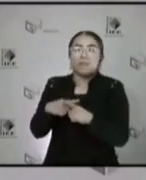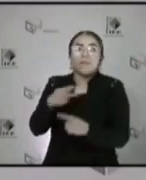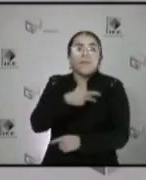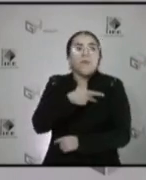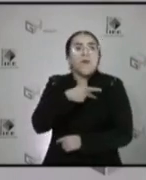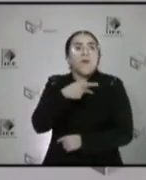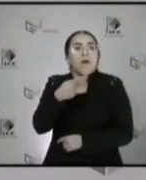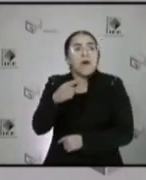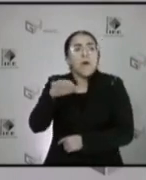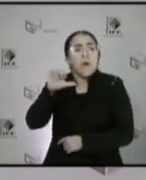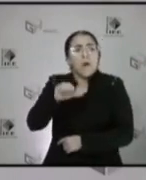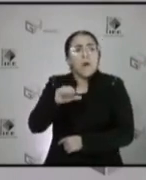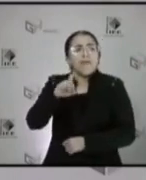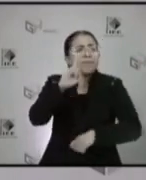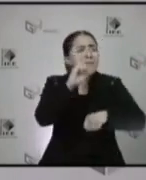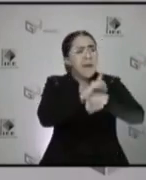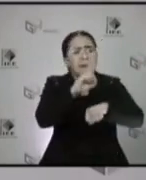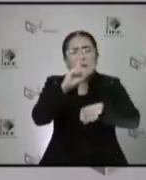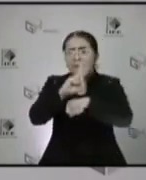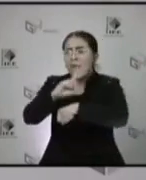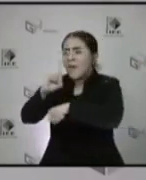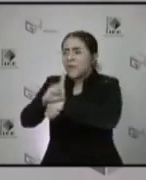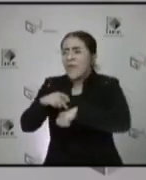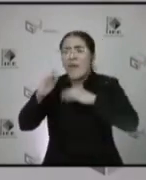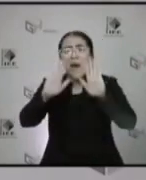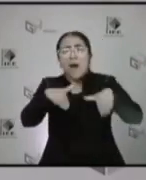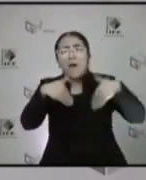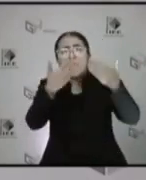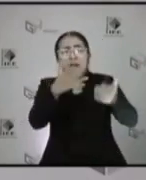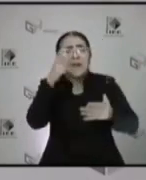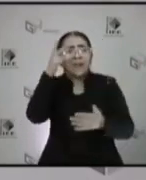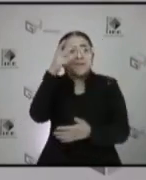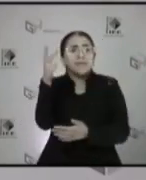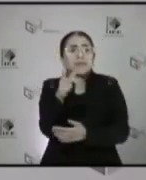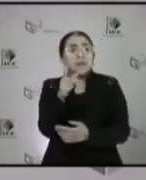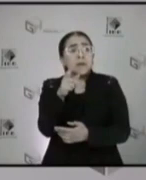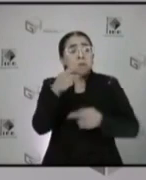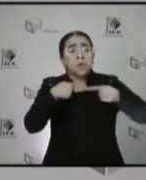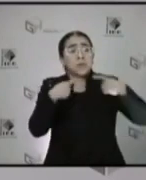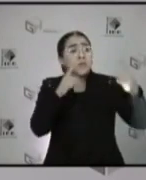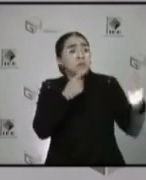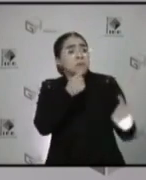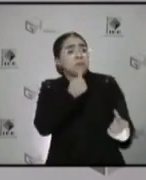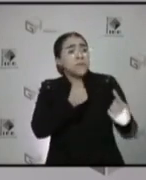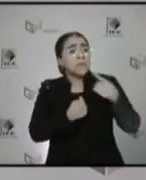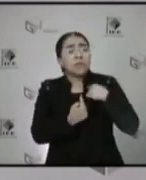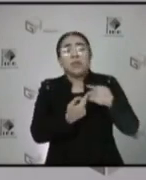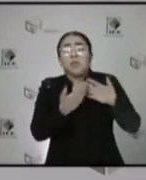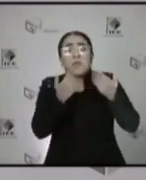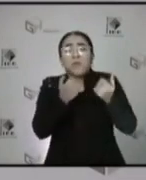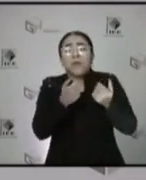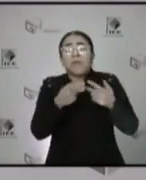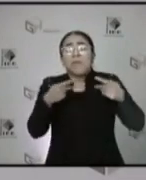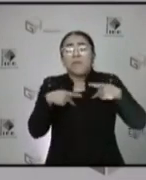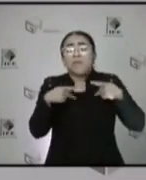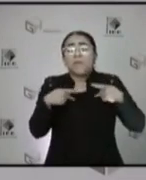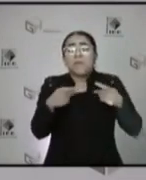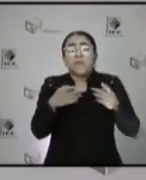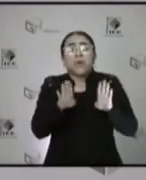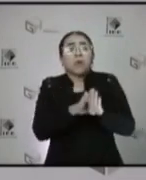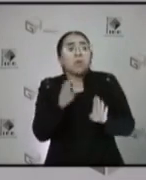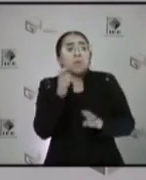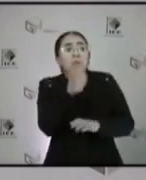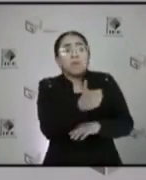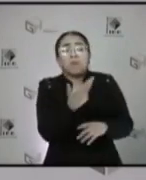el Estado todos los días, mucha gente se me acerca para decirme que no tiene cómo pagar un abogado, que lo están despojando de su